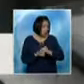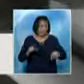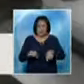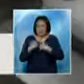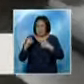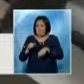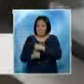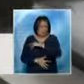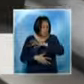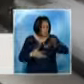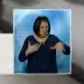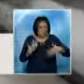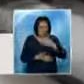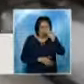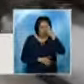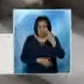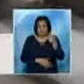expresión católica.